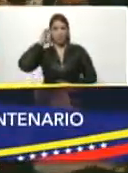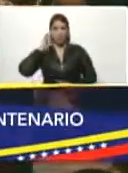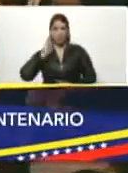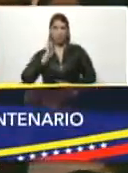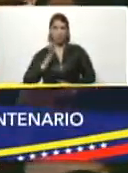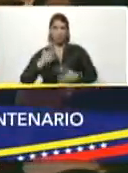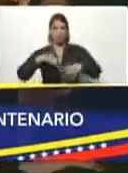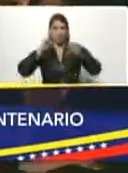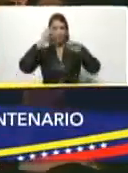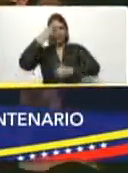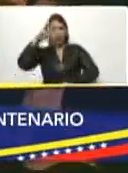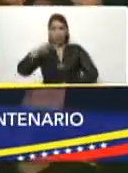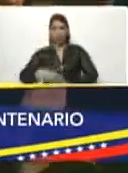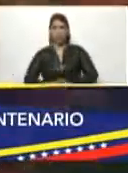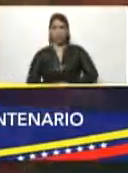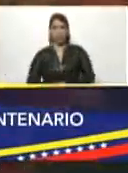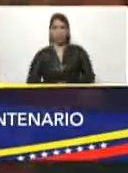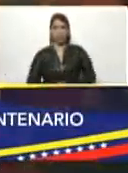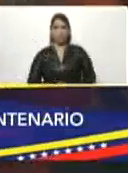¡Que viva México!